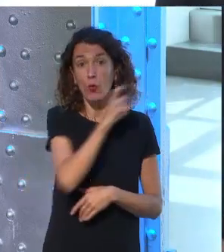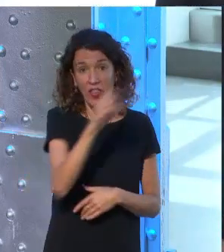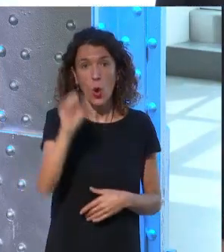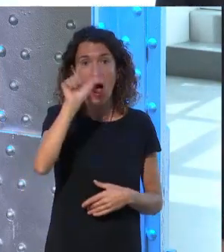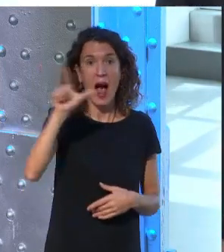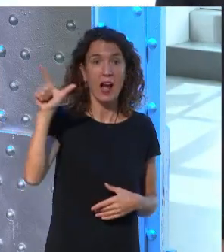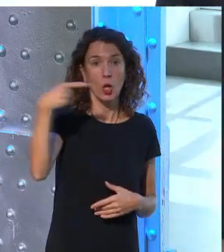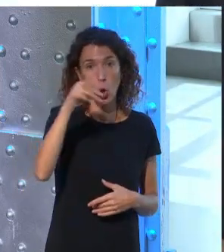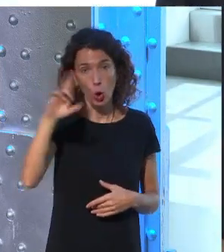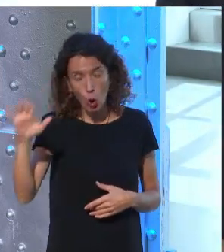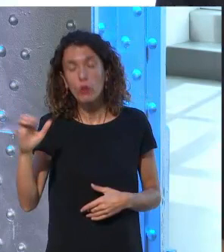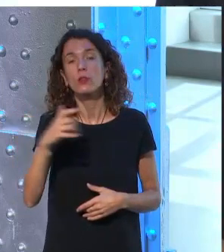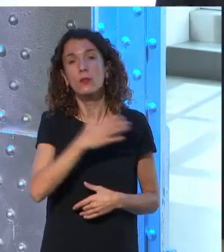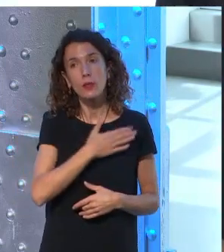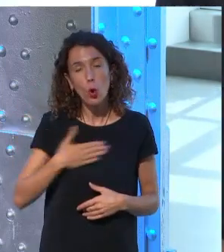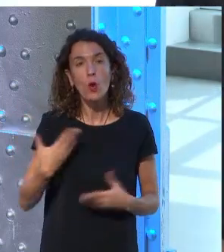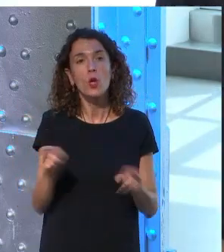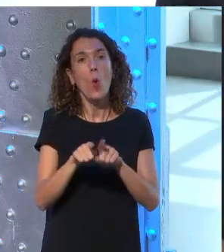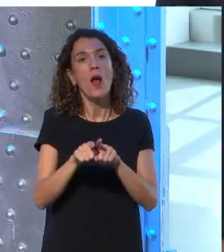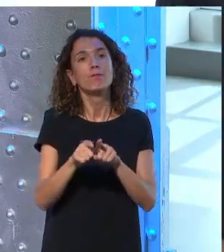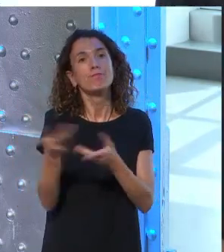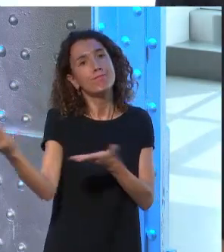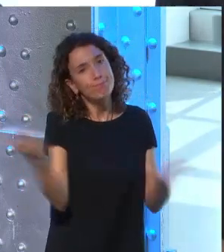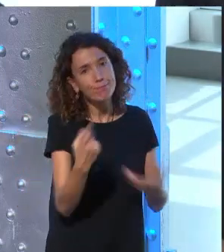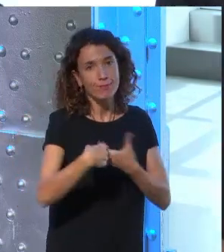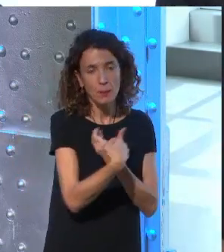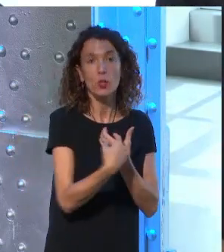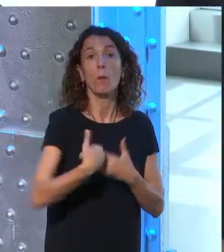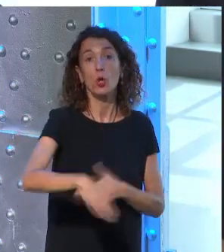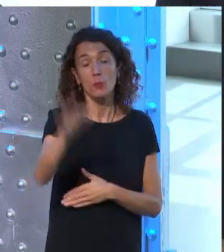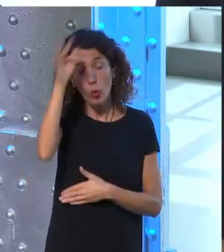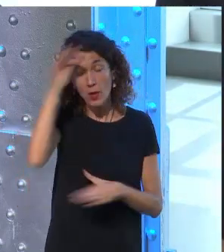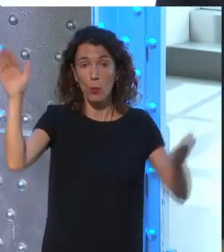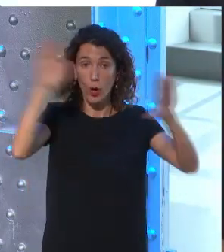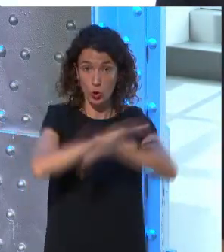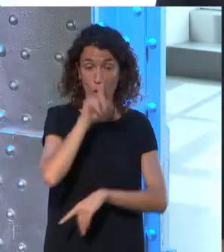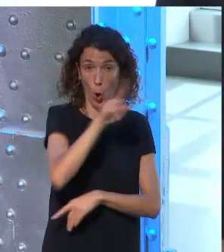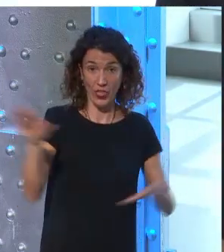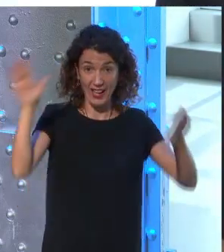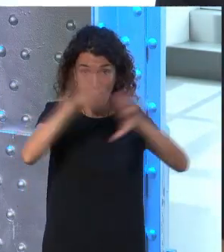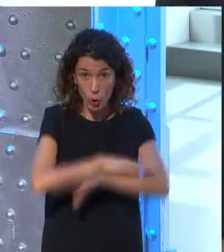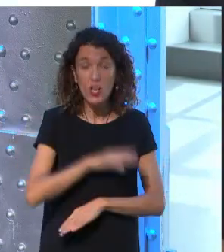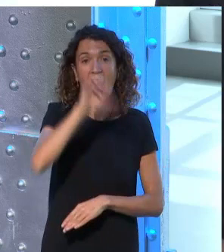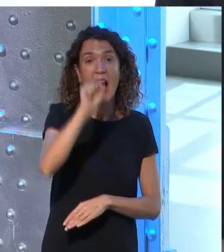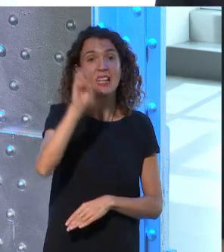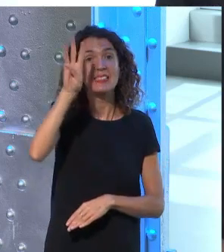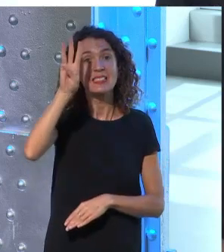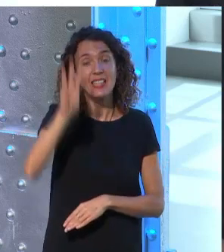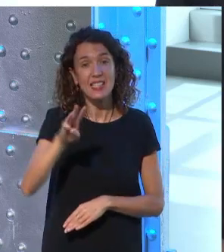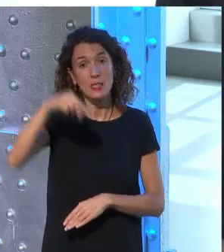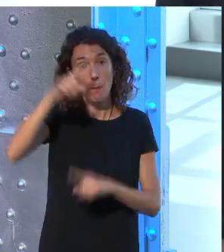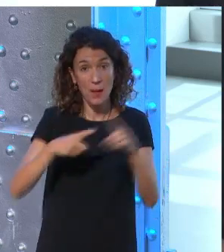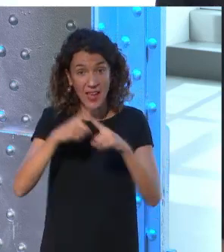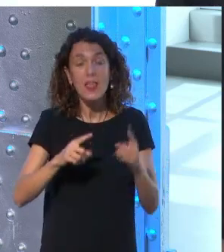pero hay que sumar, y yo les puedo invitar también a que el próximo domingo por la noche, a las 11 de la noche, en A3 Media, en este caso